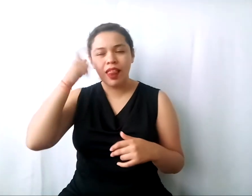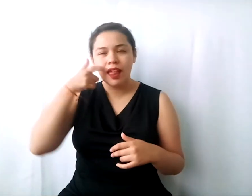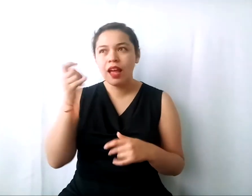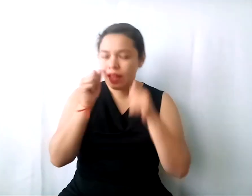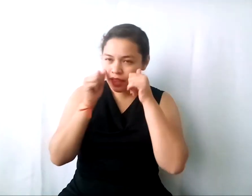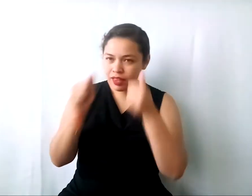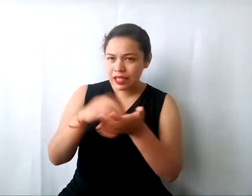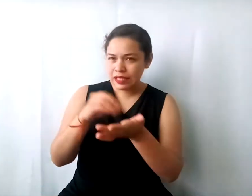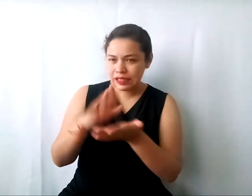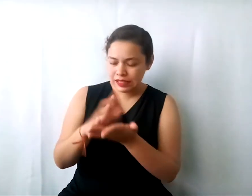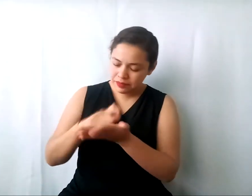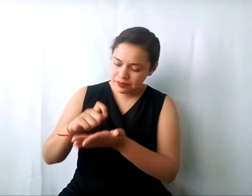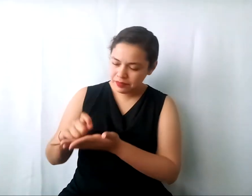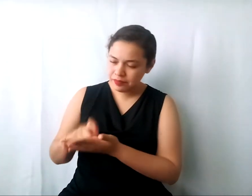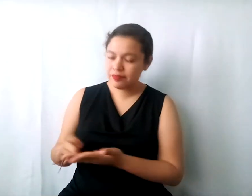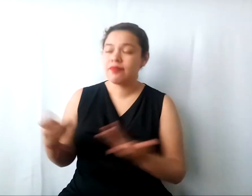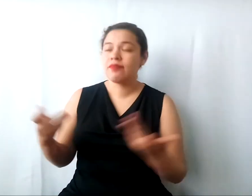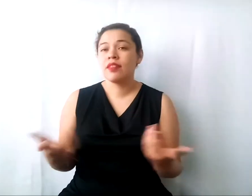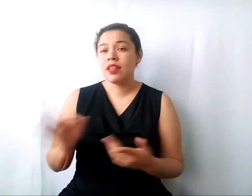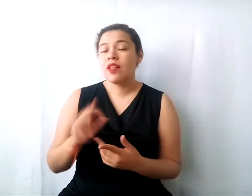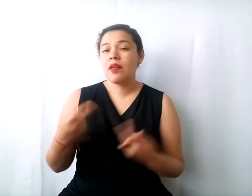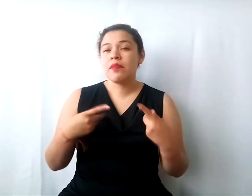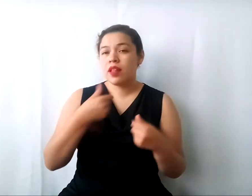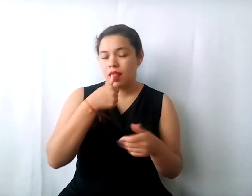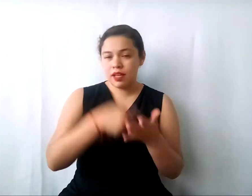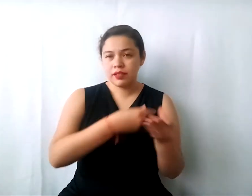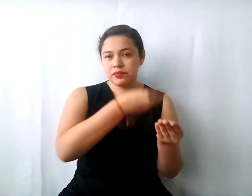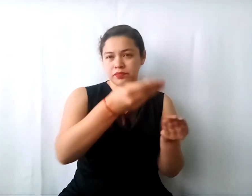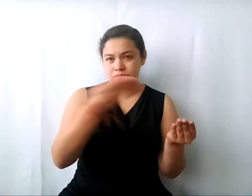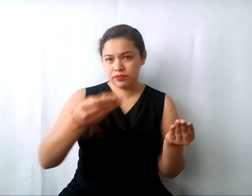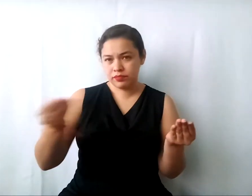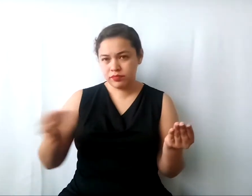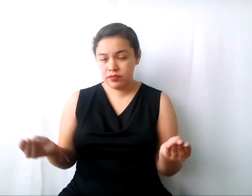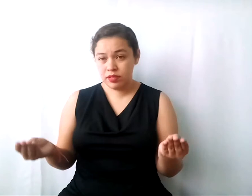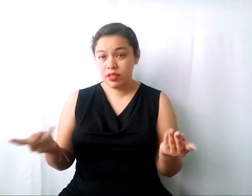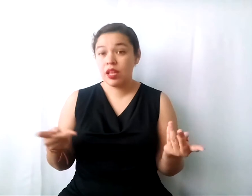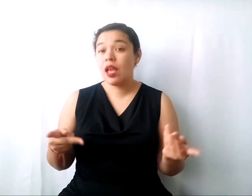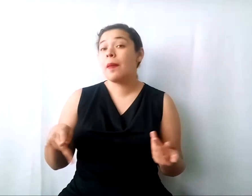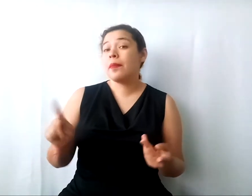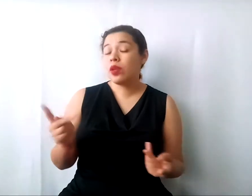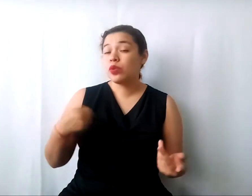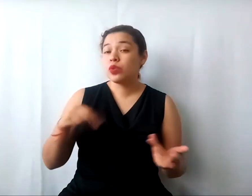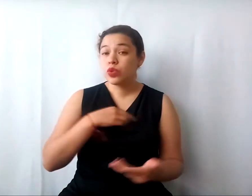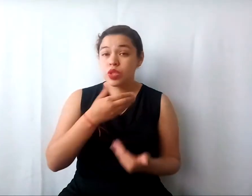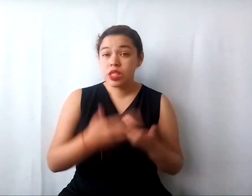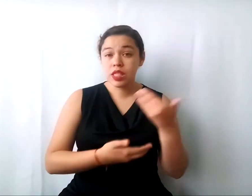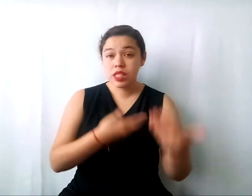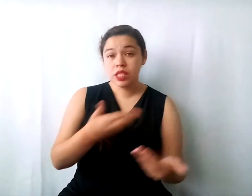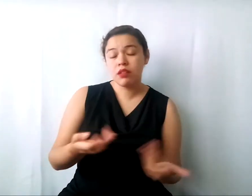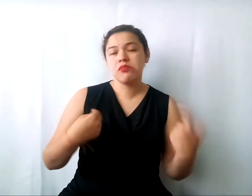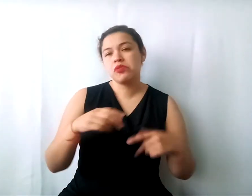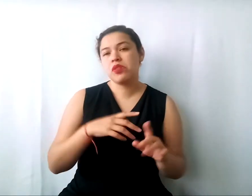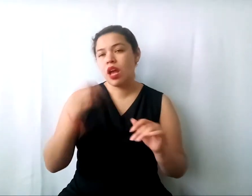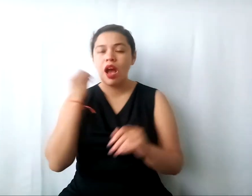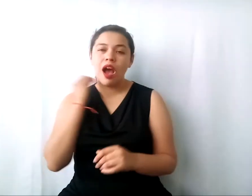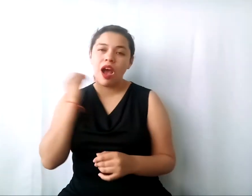a lo mejor un mensajero, en fin, pero los que estamos prestando los servicios, pues somos directamente los abogados